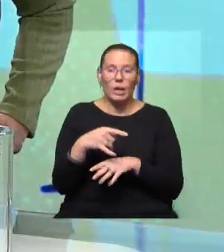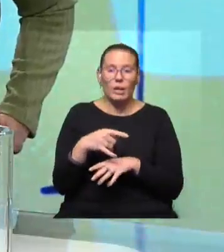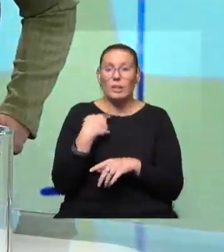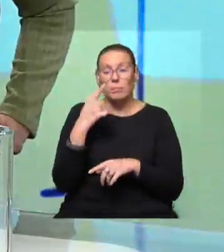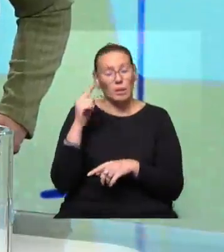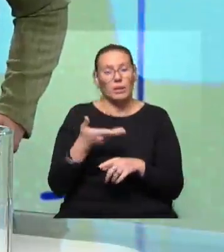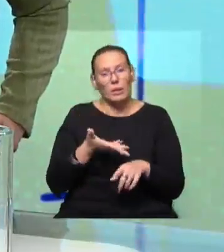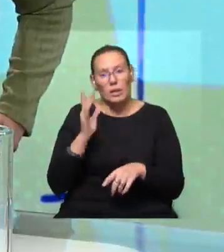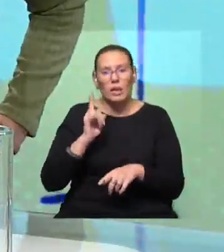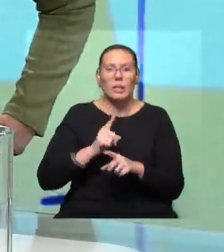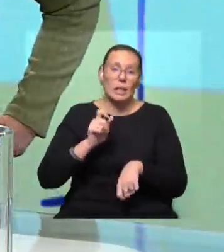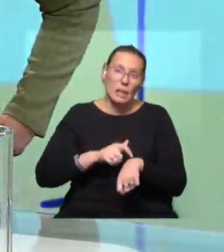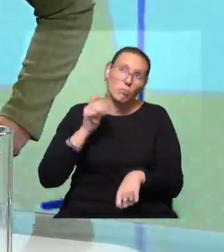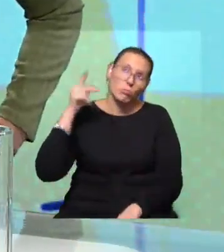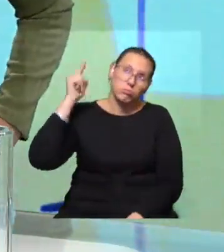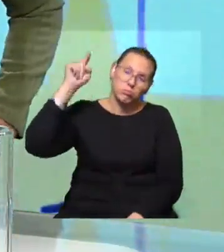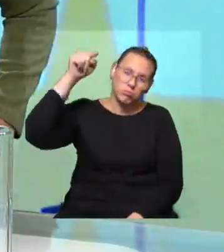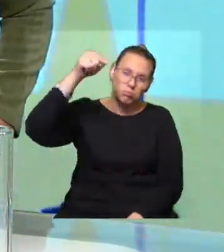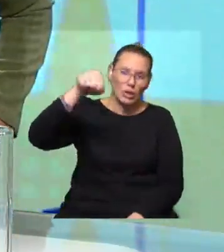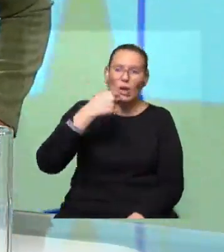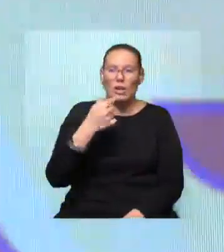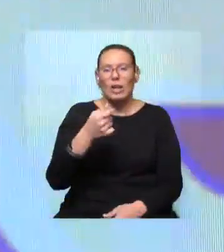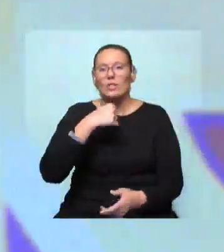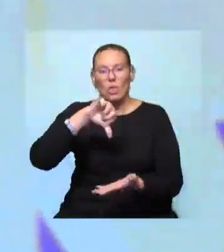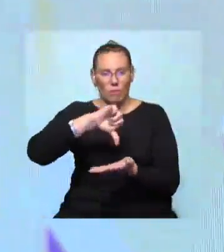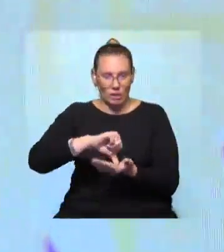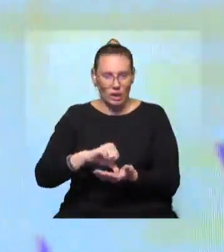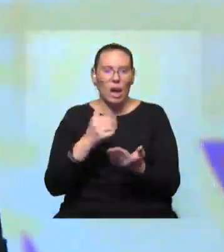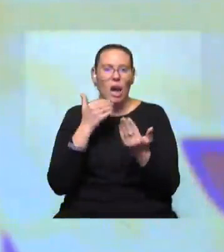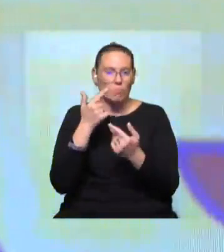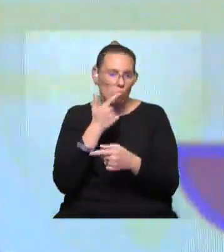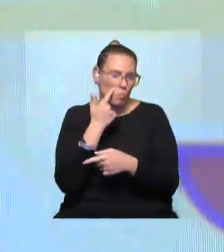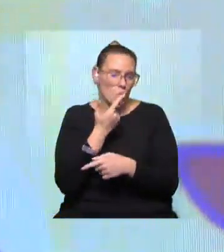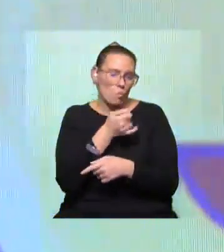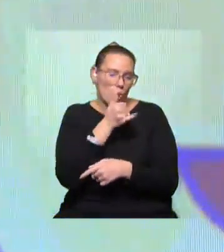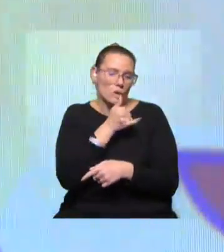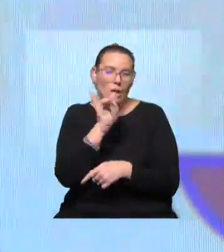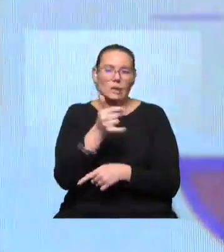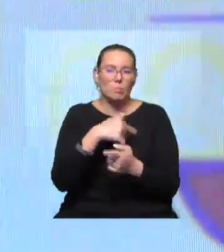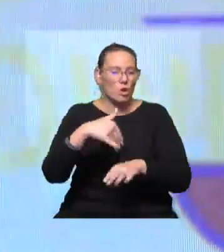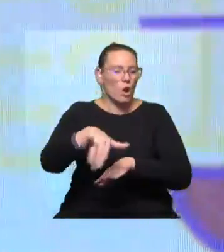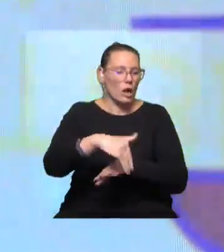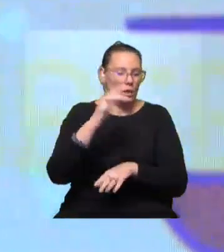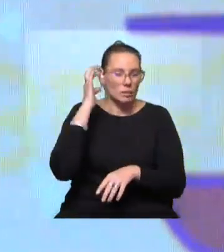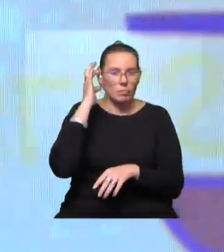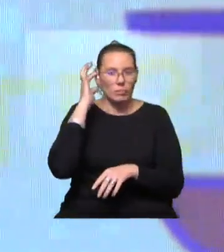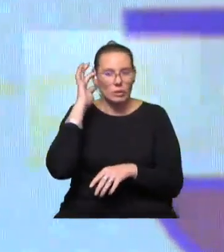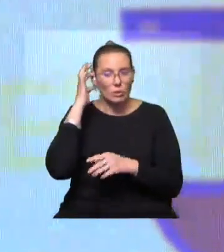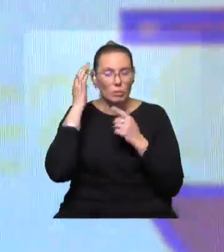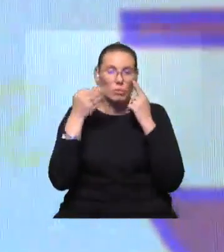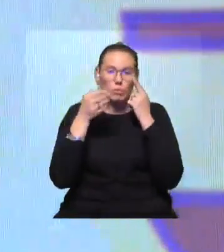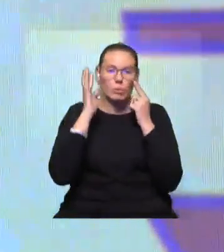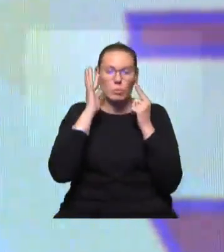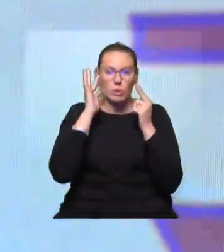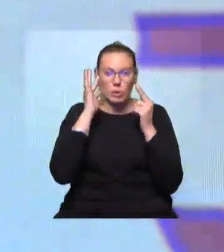tenés que tomarte un tiempito No ya se dice que es en Ciudad vieja Eso sí lo blanquean Así que Bueno eso sí lo podemos decir estuvimos ahí en el